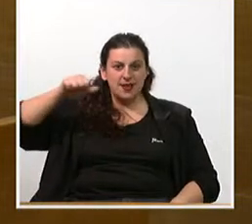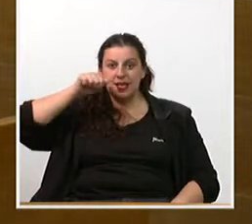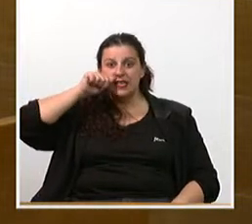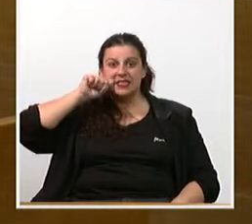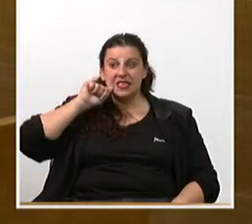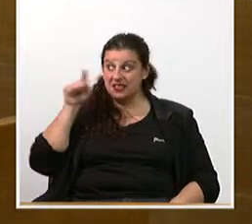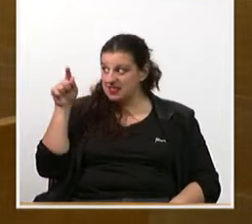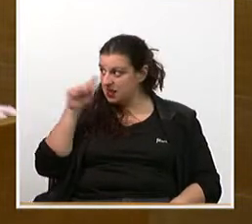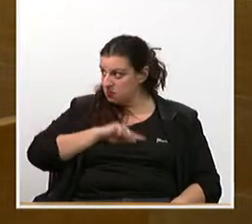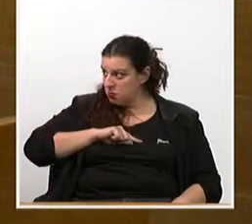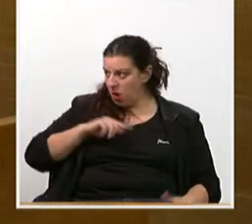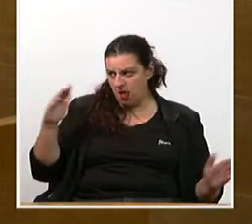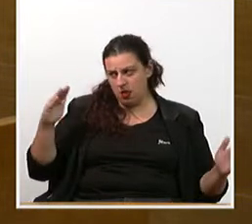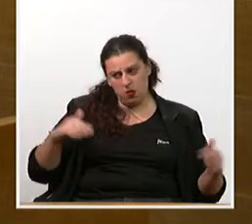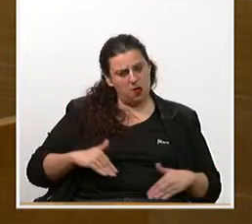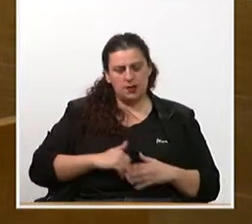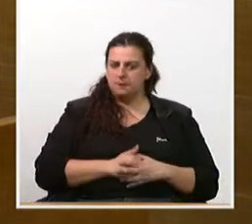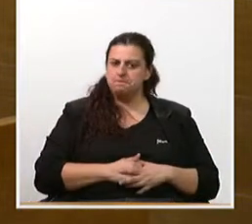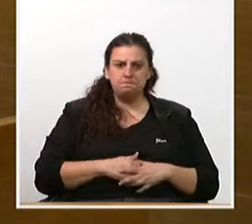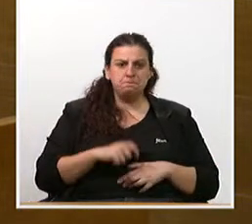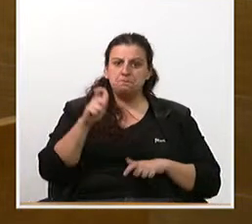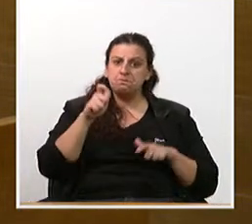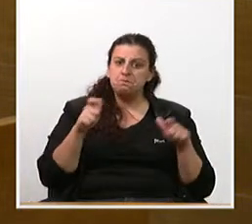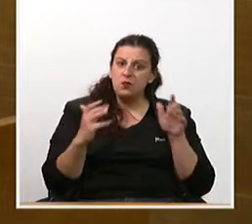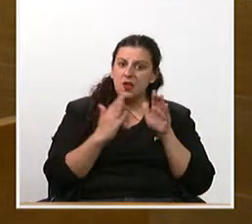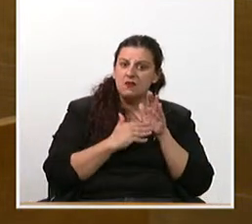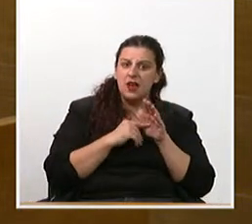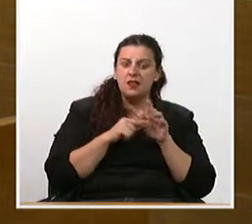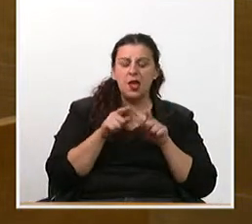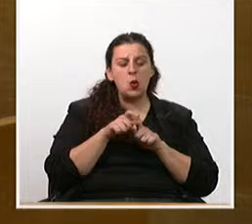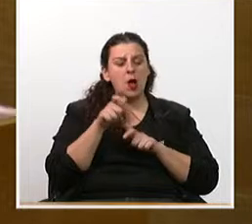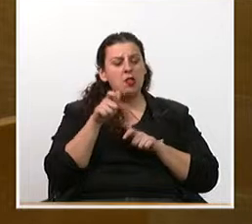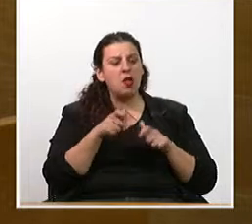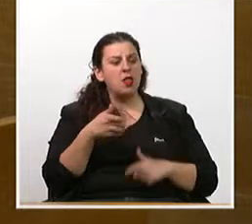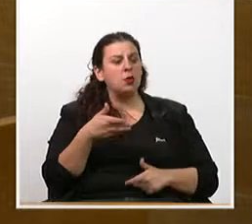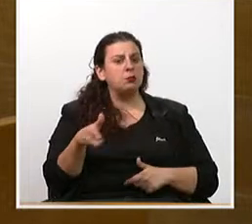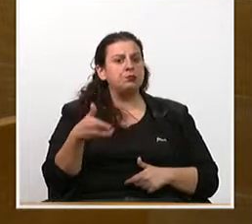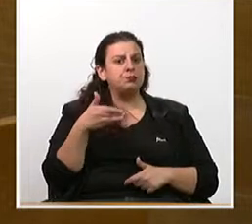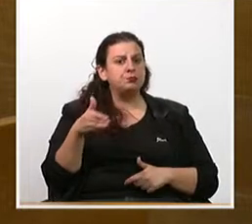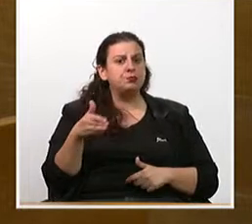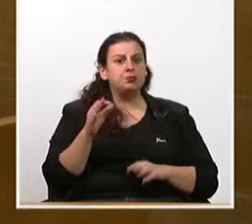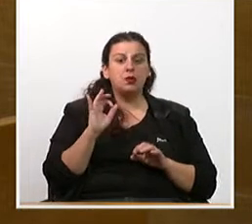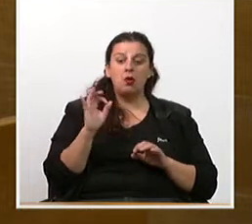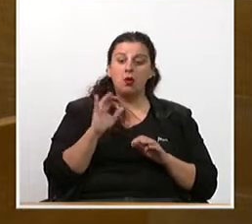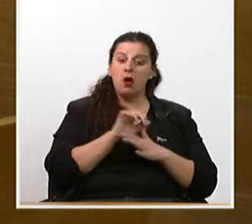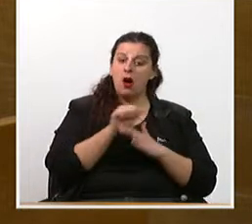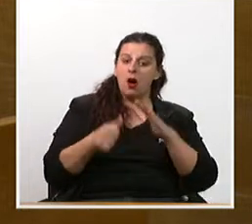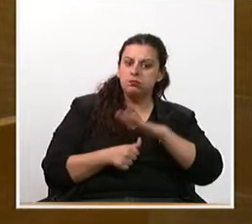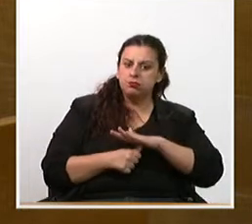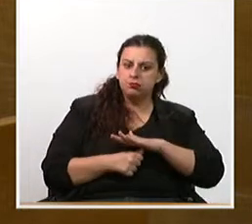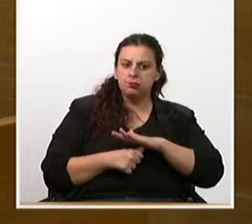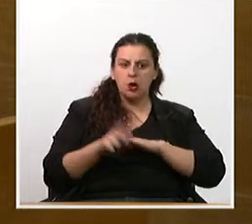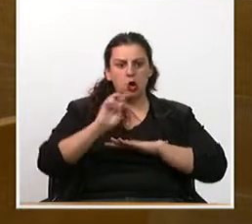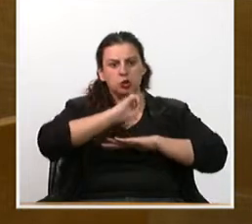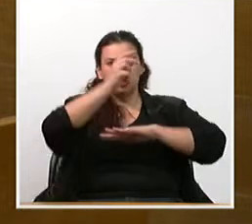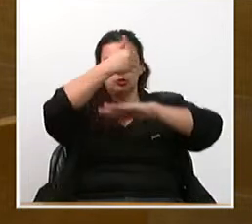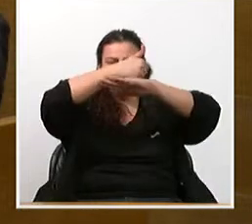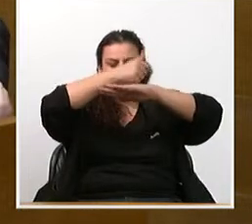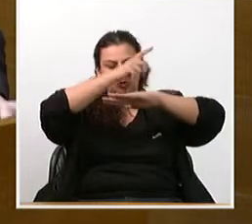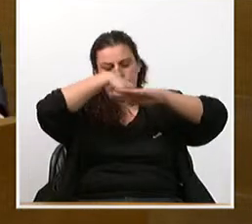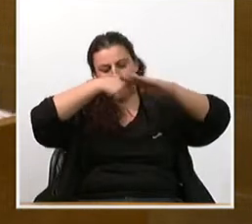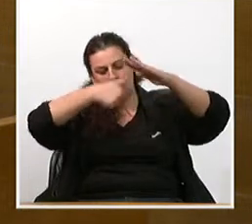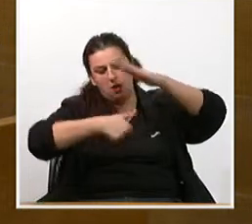immoral los valencianos no somos ciudadanos de segunda ni estamos por debajo de nadie y menos en lo que a la justicia se